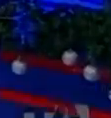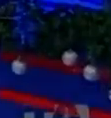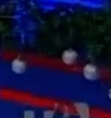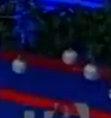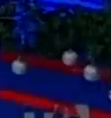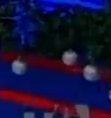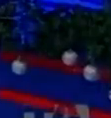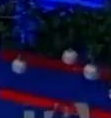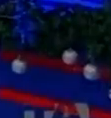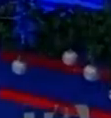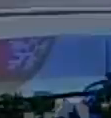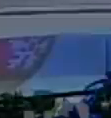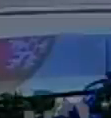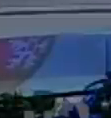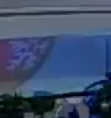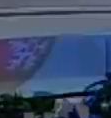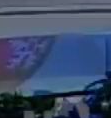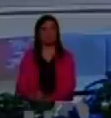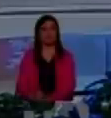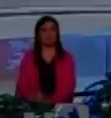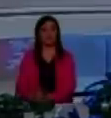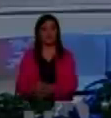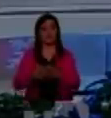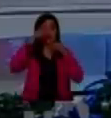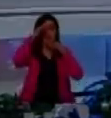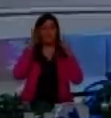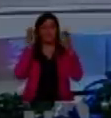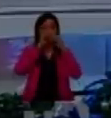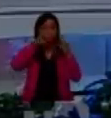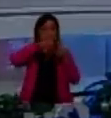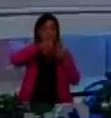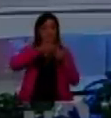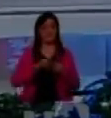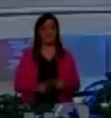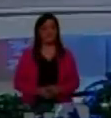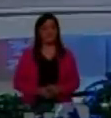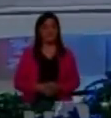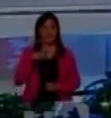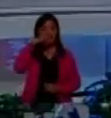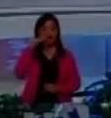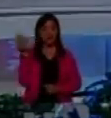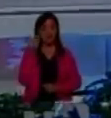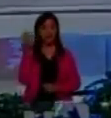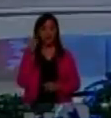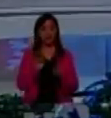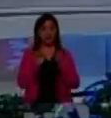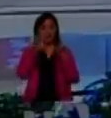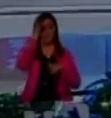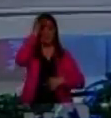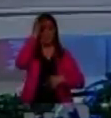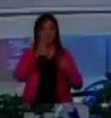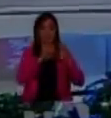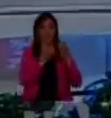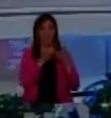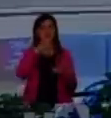Arroba 24 horas suyo, Gisela. Vamos con noticias más alentadoras. Les contamos que niños y jóvenes con cáncer reciben